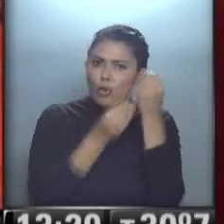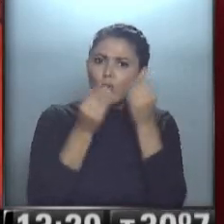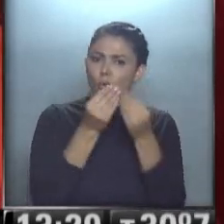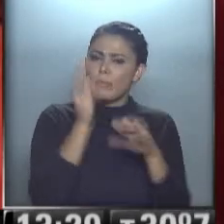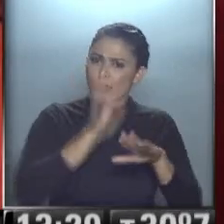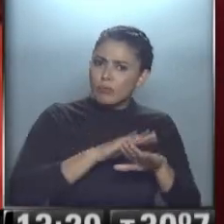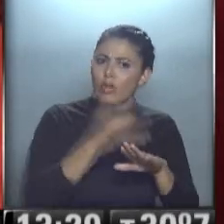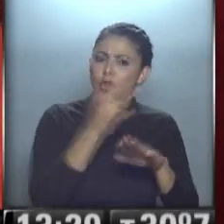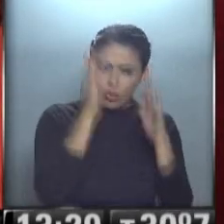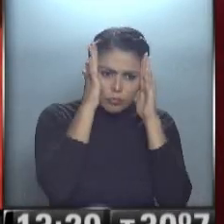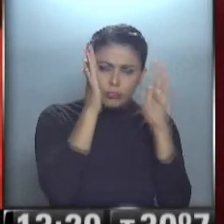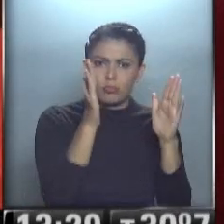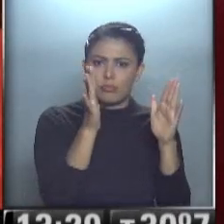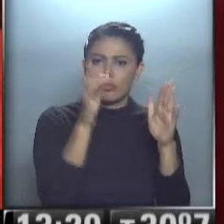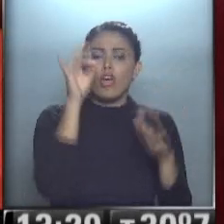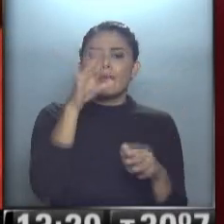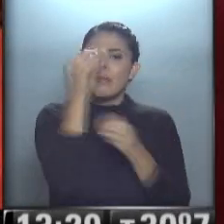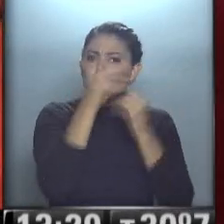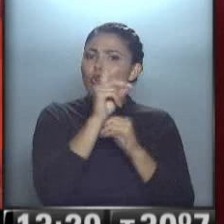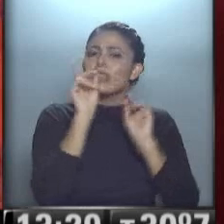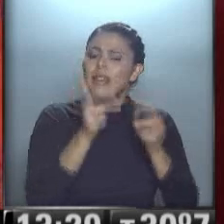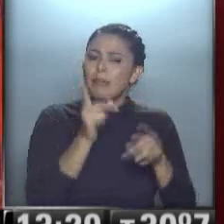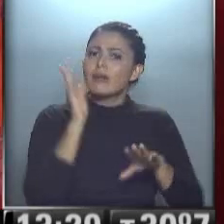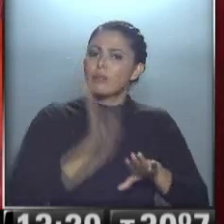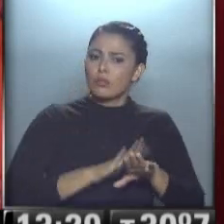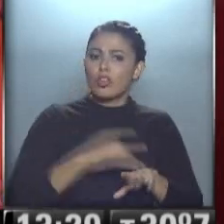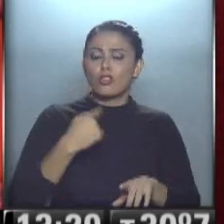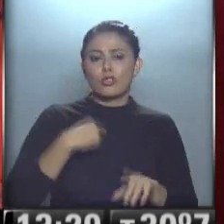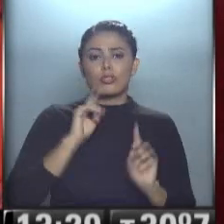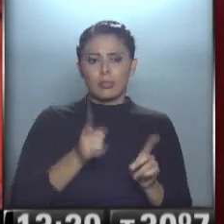y los dos se ocupan, no solo les preocupa. Y yo me ocupo de eso con ellos.